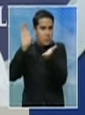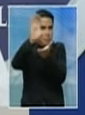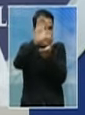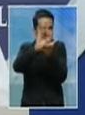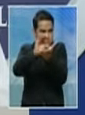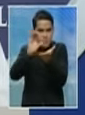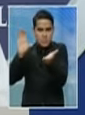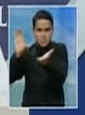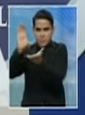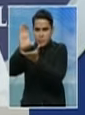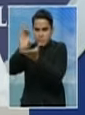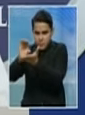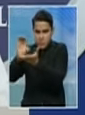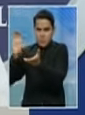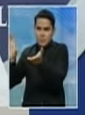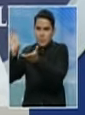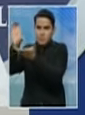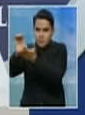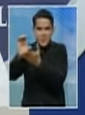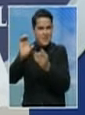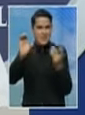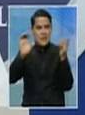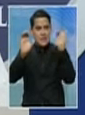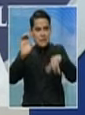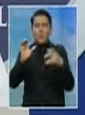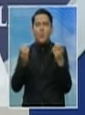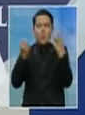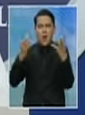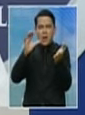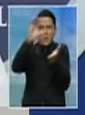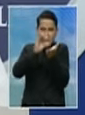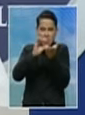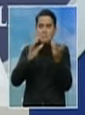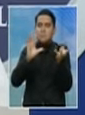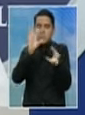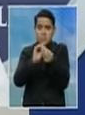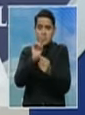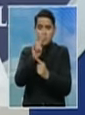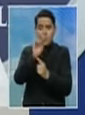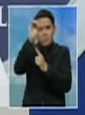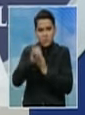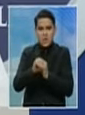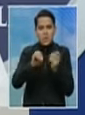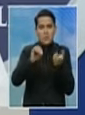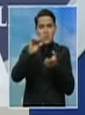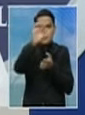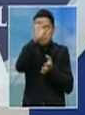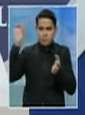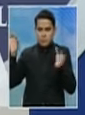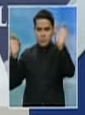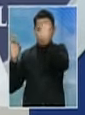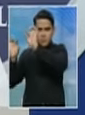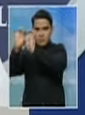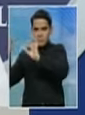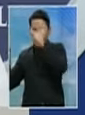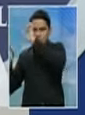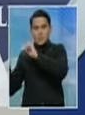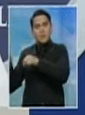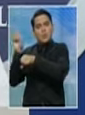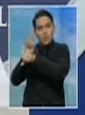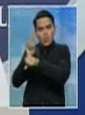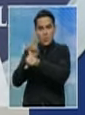el 2% del total del presupuesto general de ingresos y egresos de la República para el ejercicio fiscal